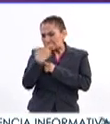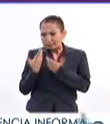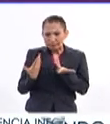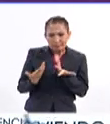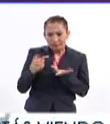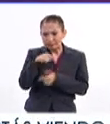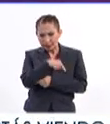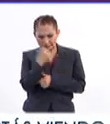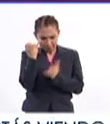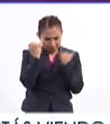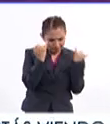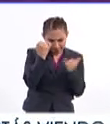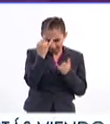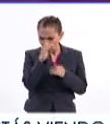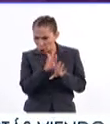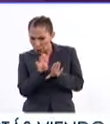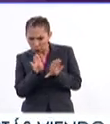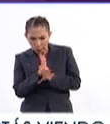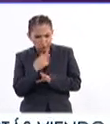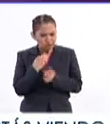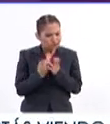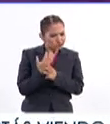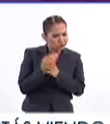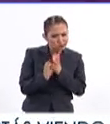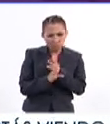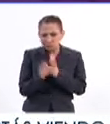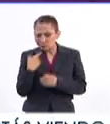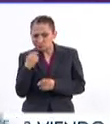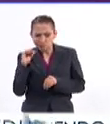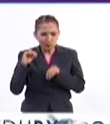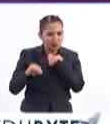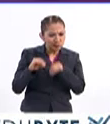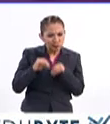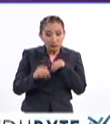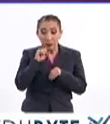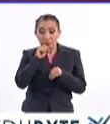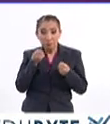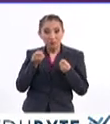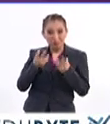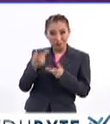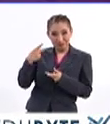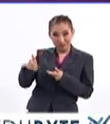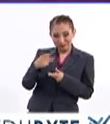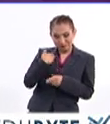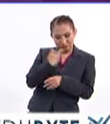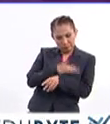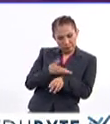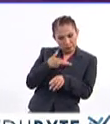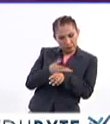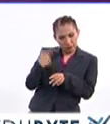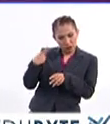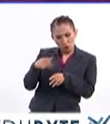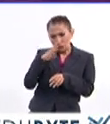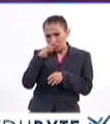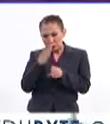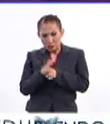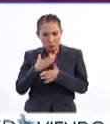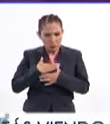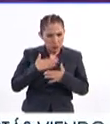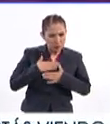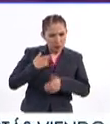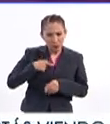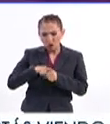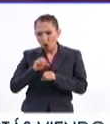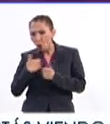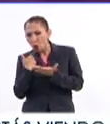cual ellos desarrollan su creatividad e innovación, pues también aportan desde la autogestión, desde la responsabilidad